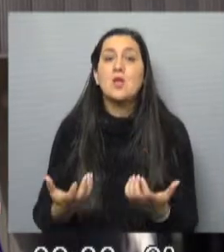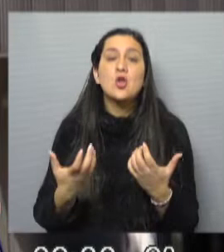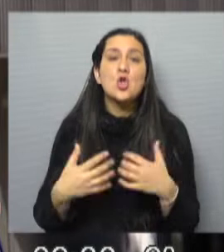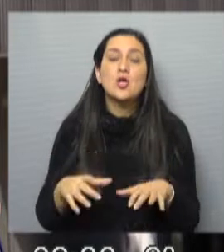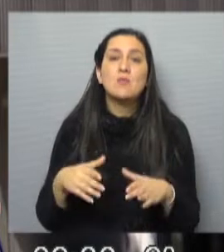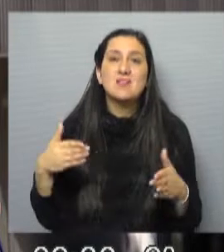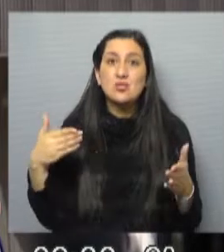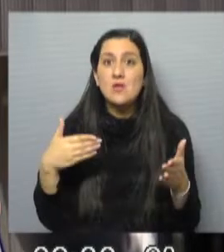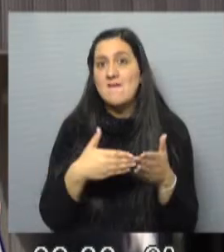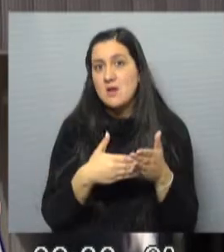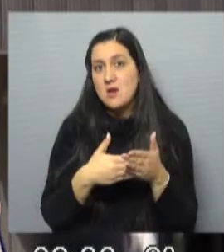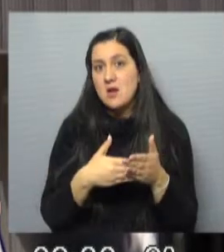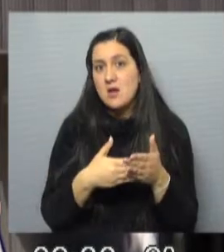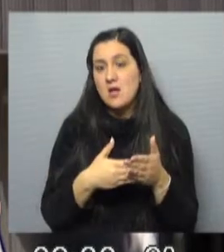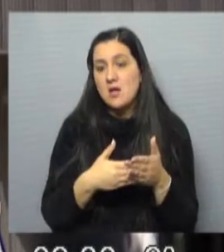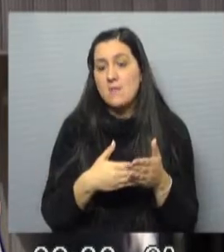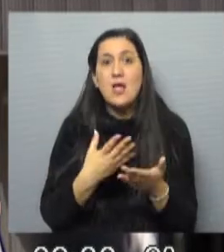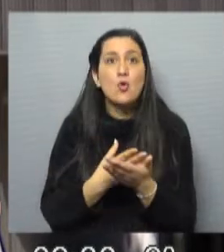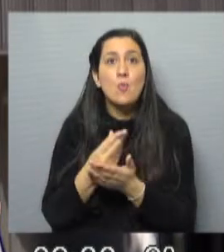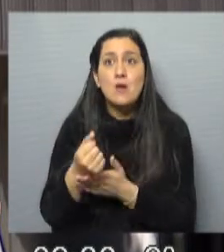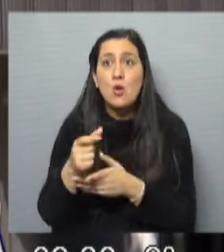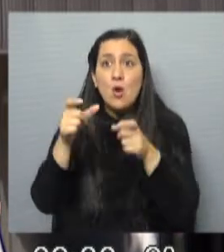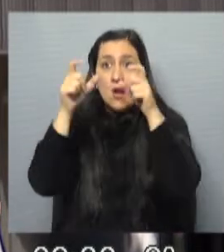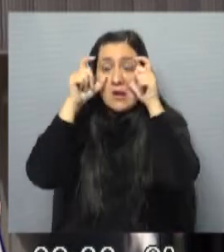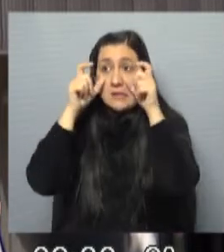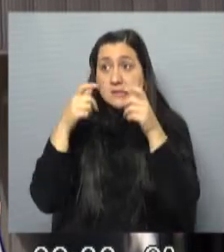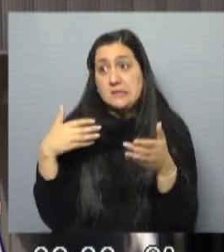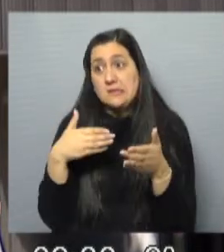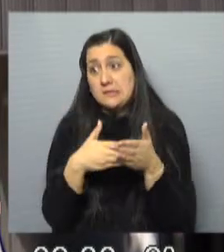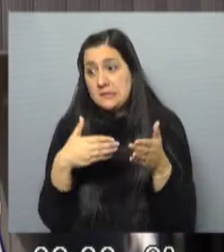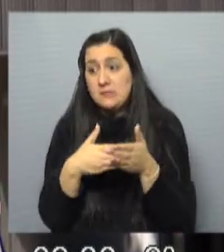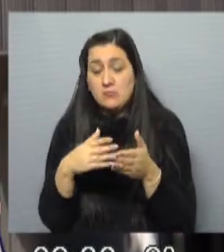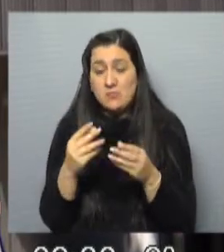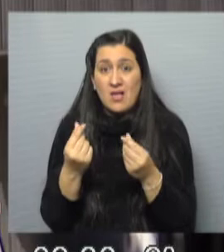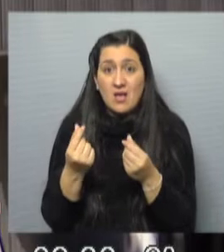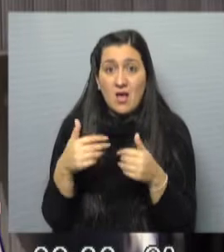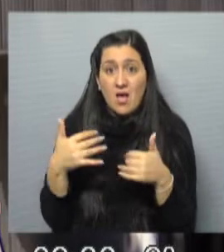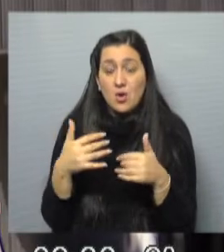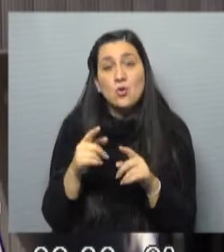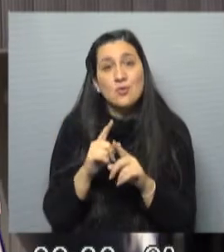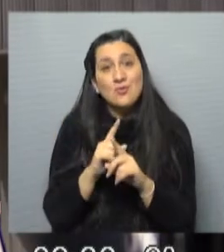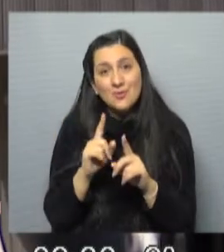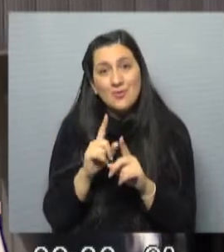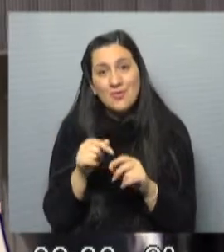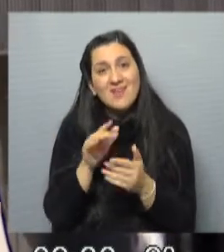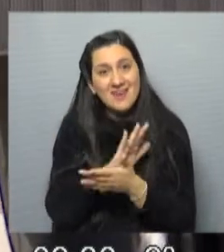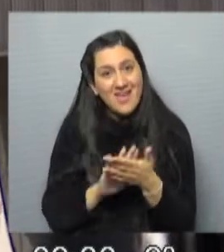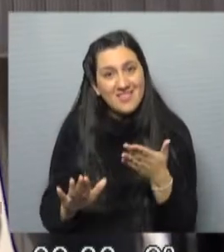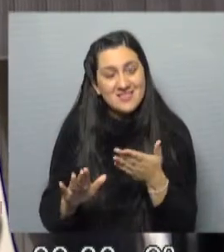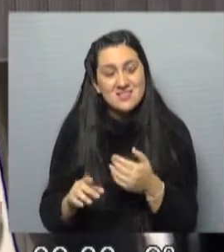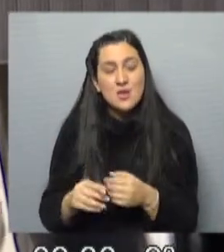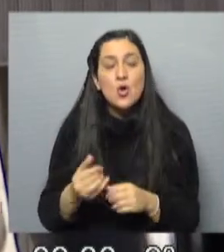una barrera la obtención del anteojo final. ¿Cómo se llega a esta cifra de 120 niños y niñas por